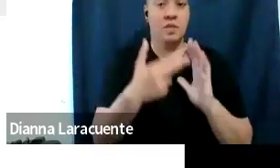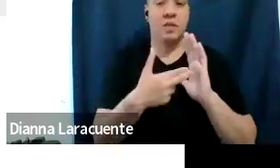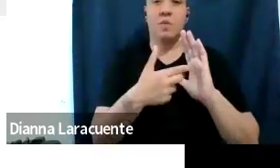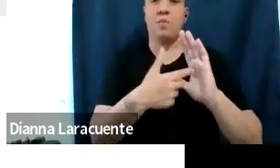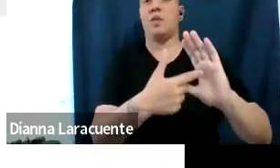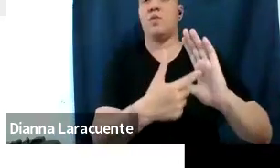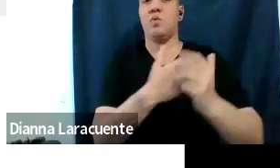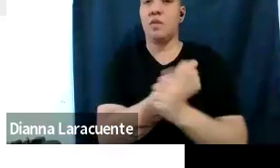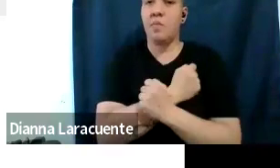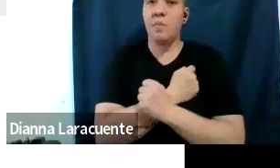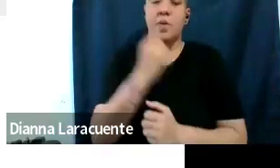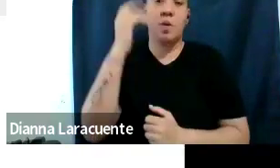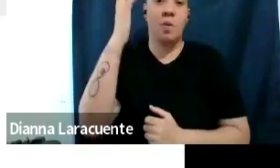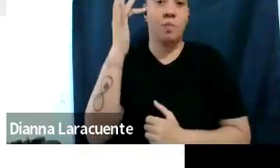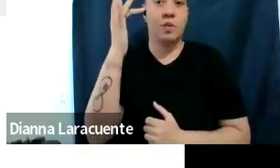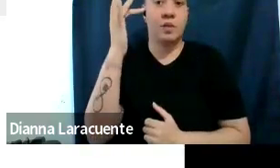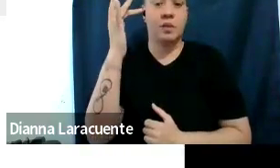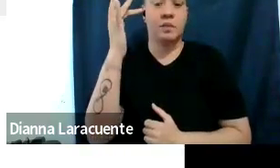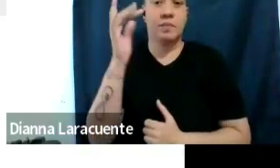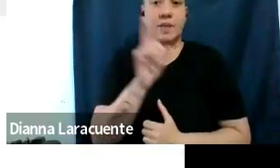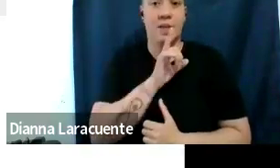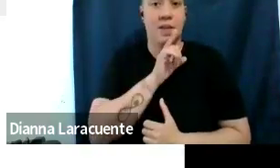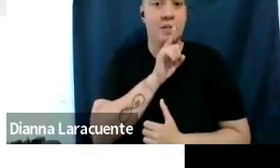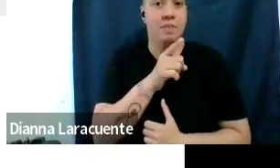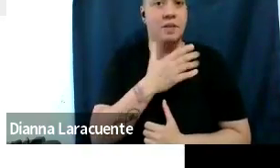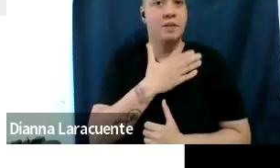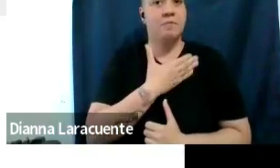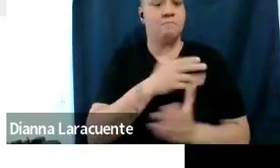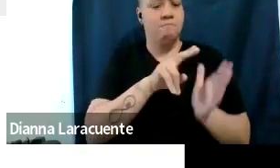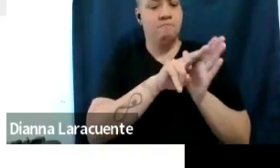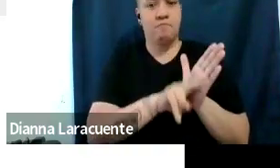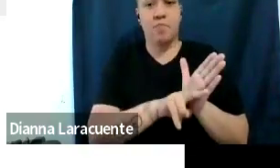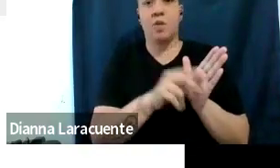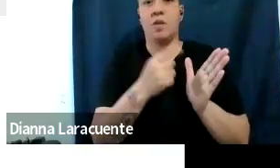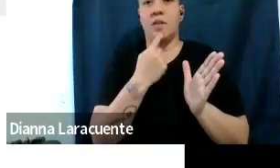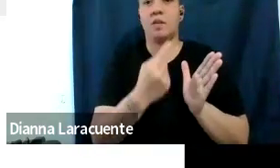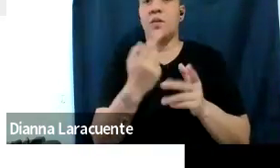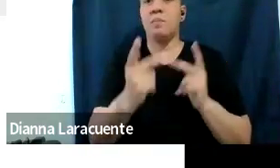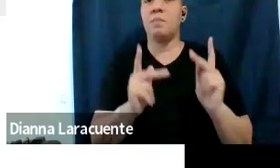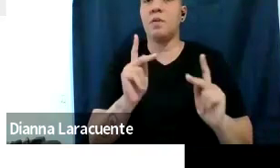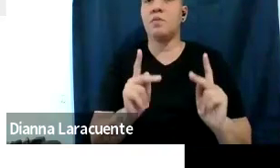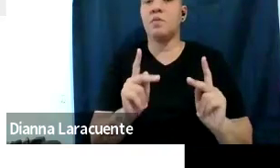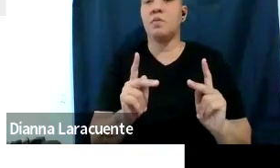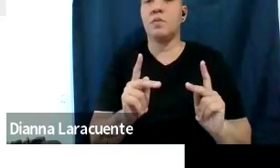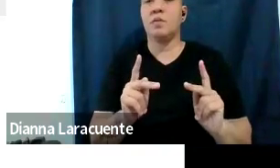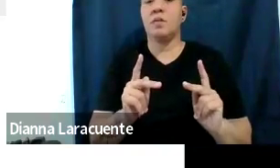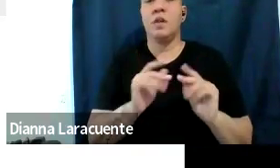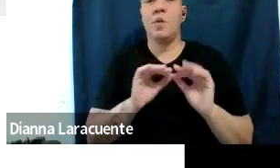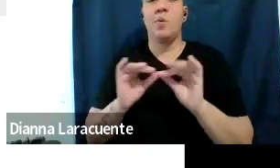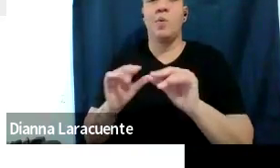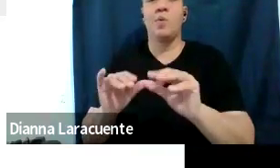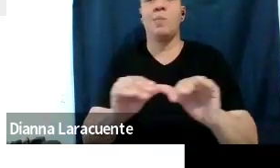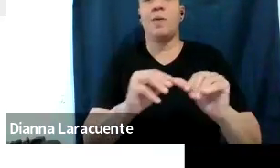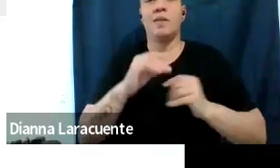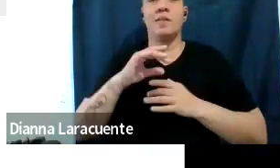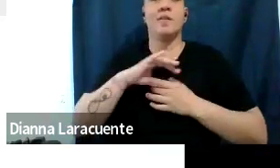amor, porque ahí lo que entregó, se enterró, fue lo que dijo una persona, fue un romance del alma